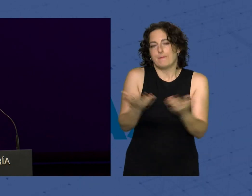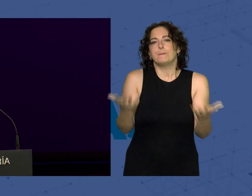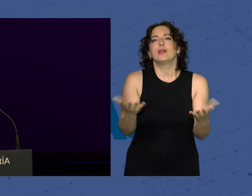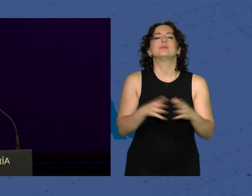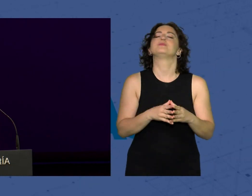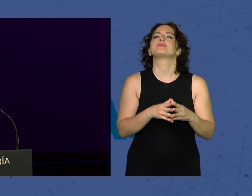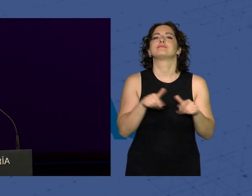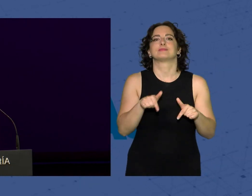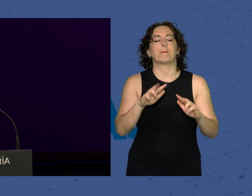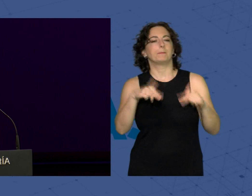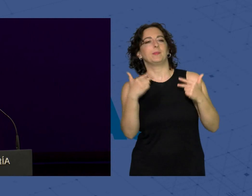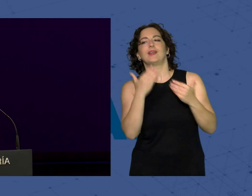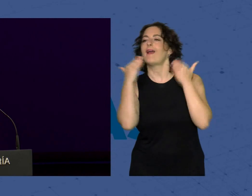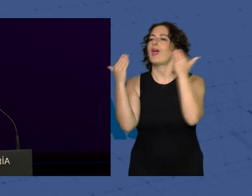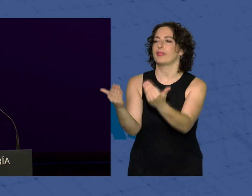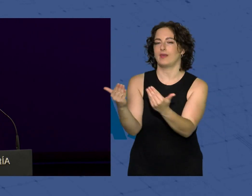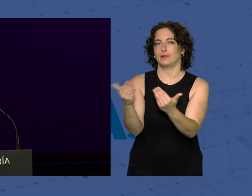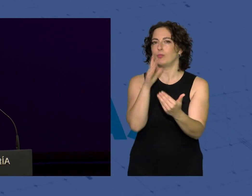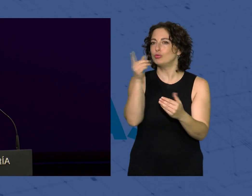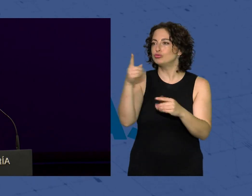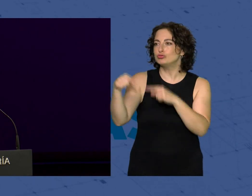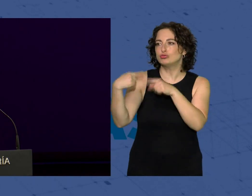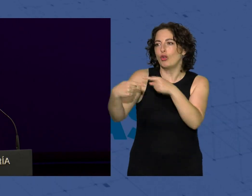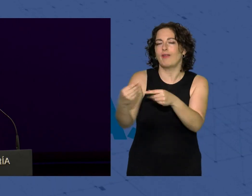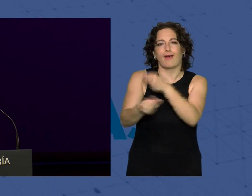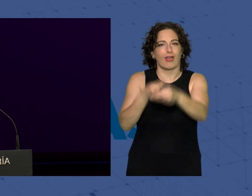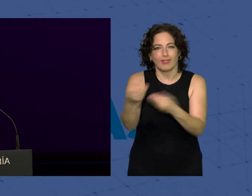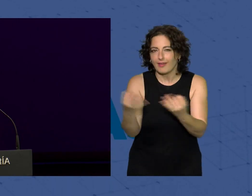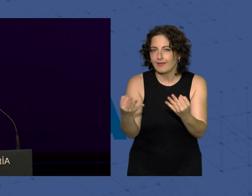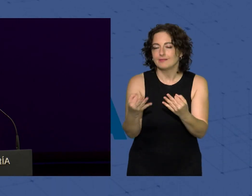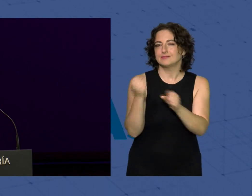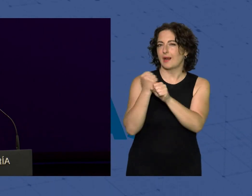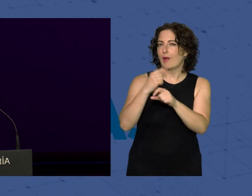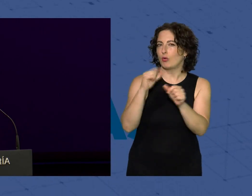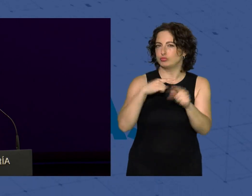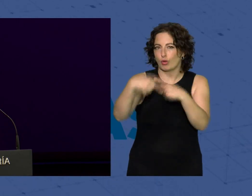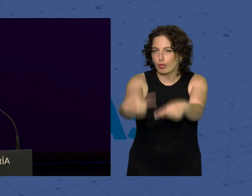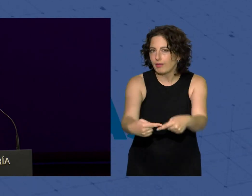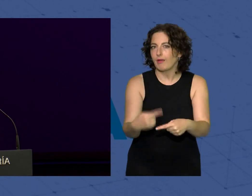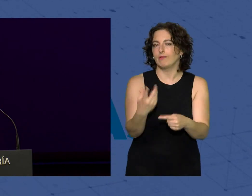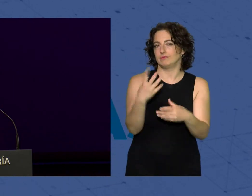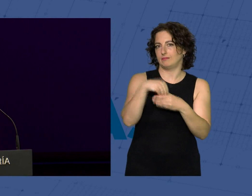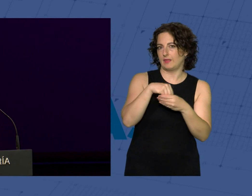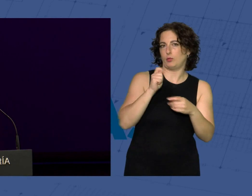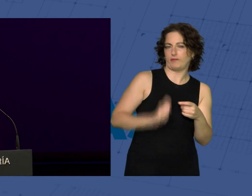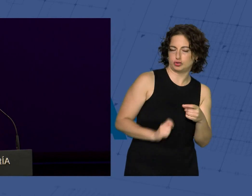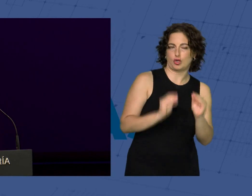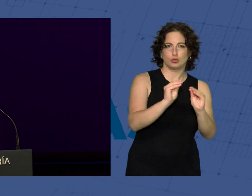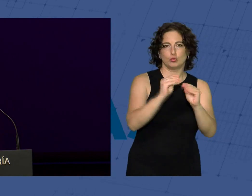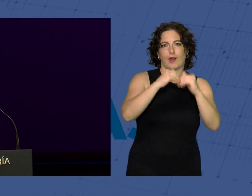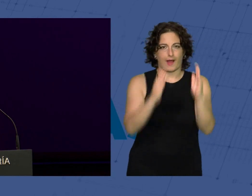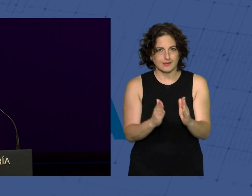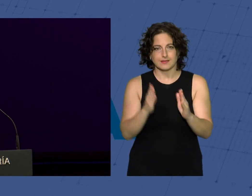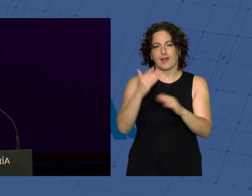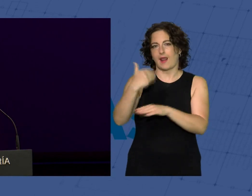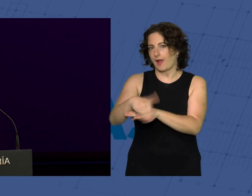esto me permite daros las gracias por todo lo que hacéis a diario, por vuestro trabajo que hacéis en vuestra profesión, en vuestra casa, en